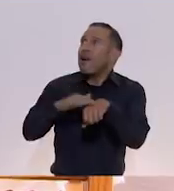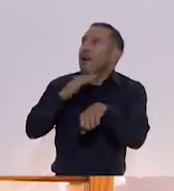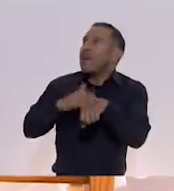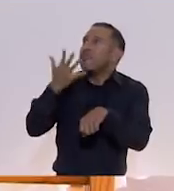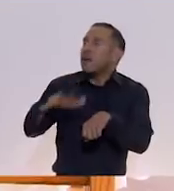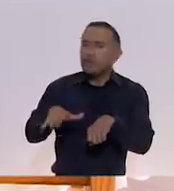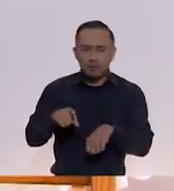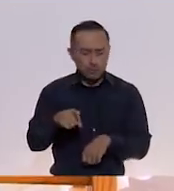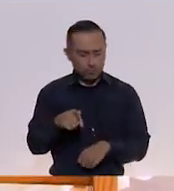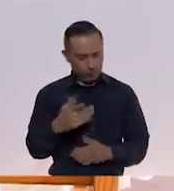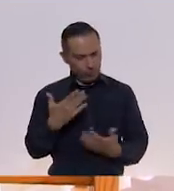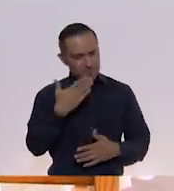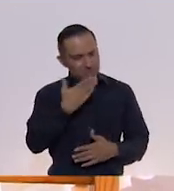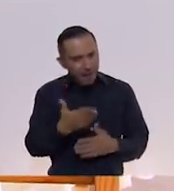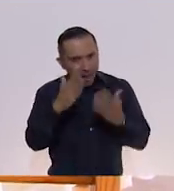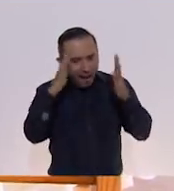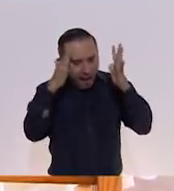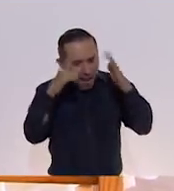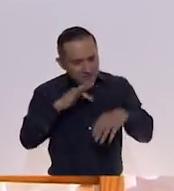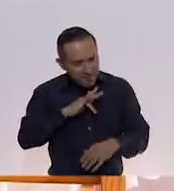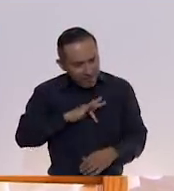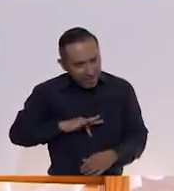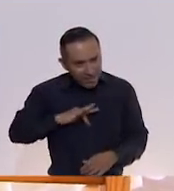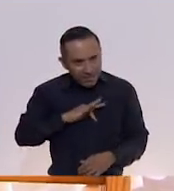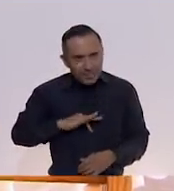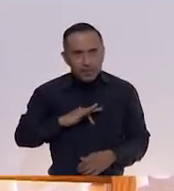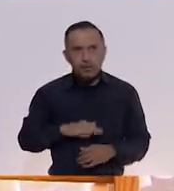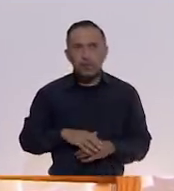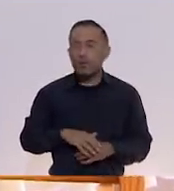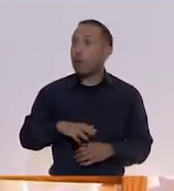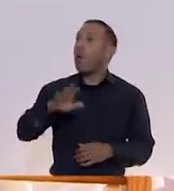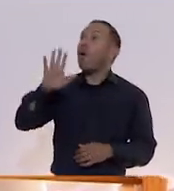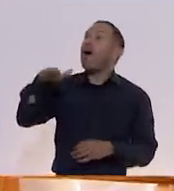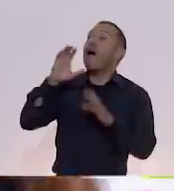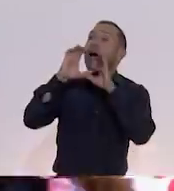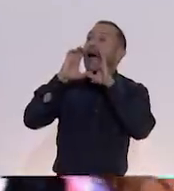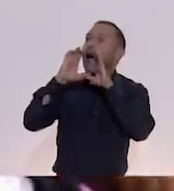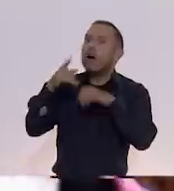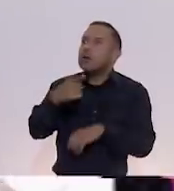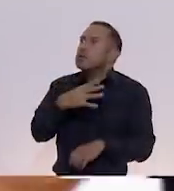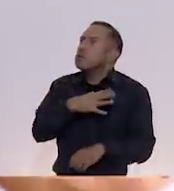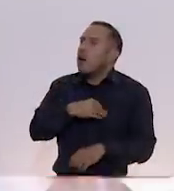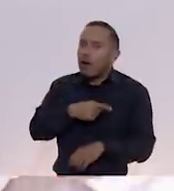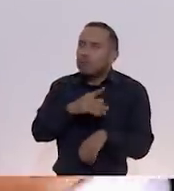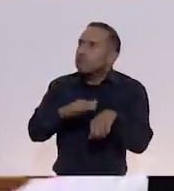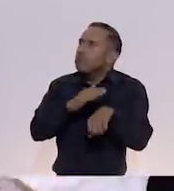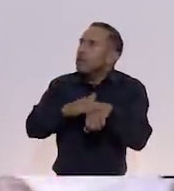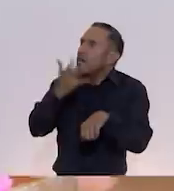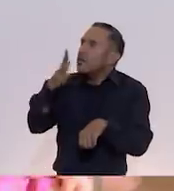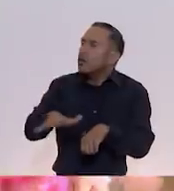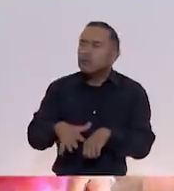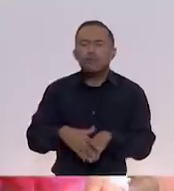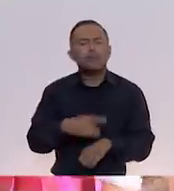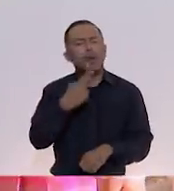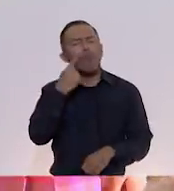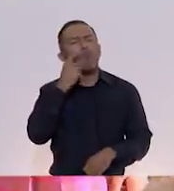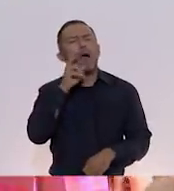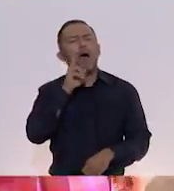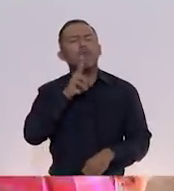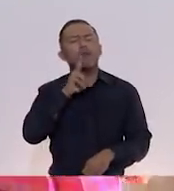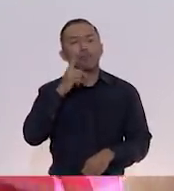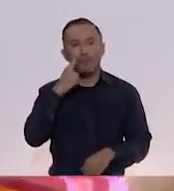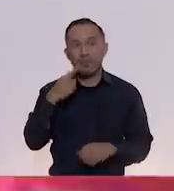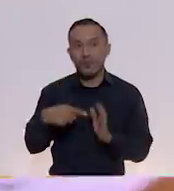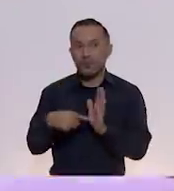hija! ¡Felicidades! Adalberto, ¿ya viste que tu hija sacó un 10? A ver. Mira, pa.